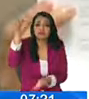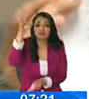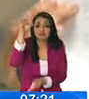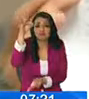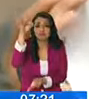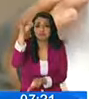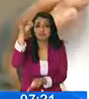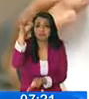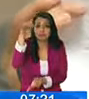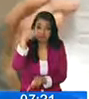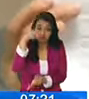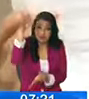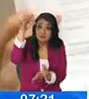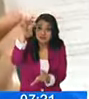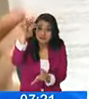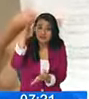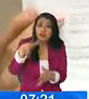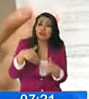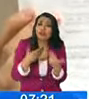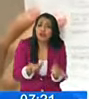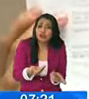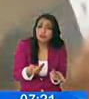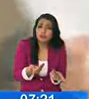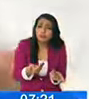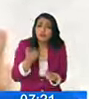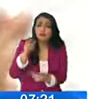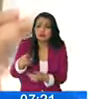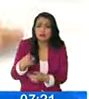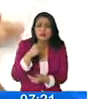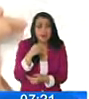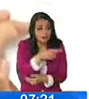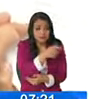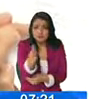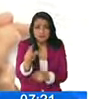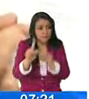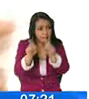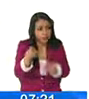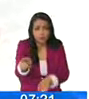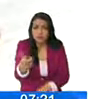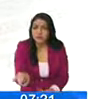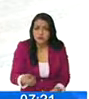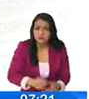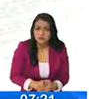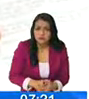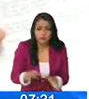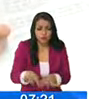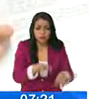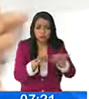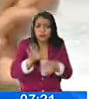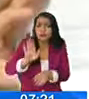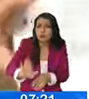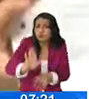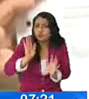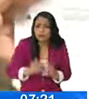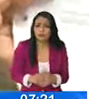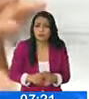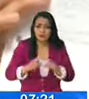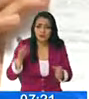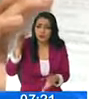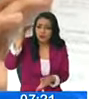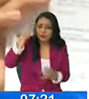Esto es lo que tratan de escandalizar. ¿Cómo lo obtuvo el señor Rivera? Tienen que preguntarle a él si estaba en la computadora de él. Pero esto es un